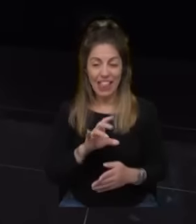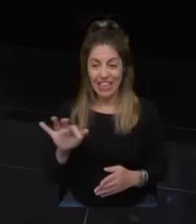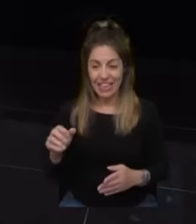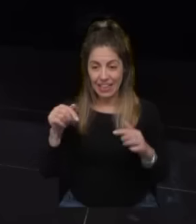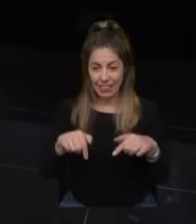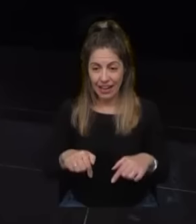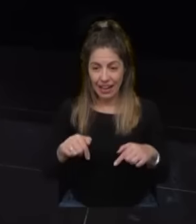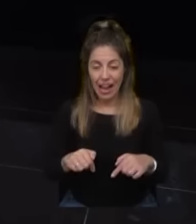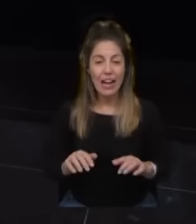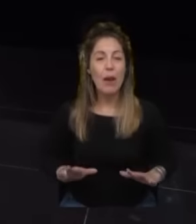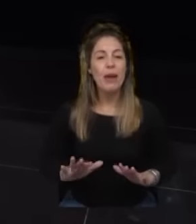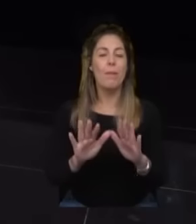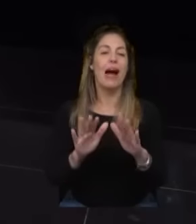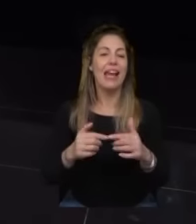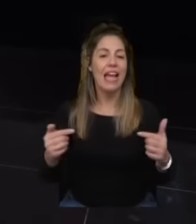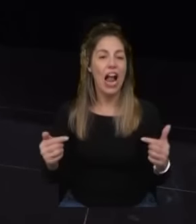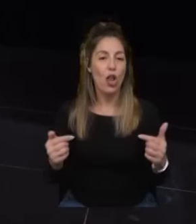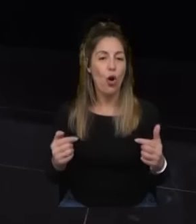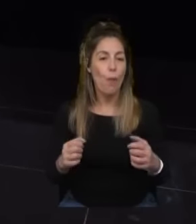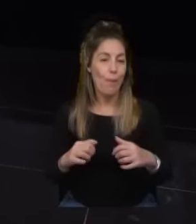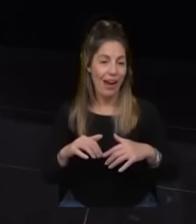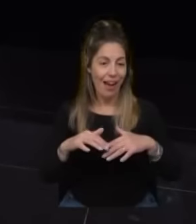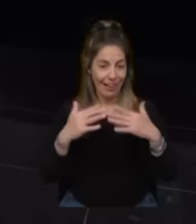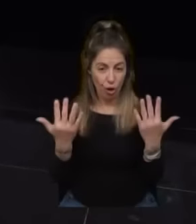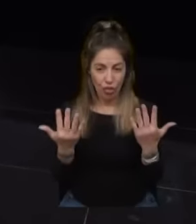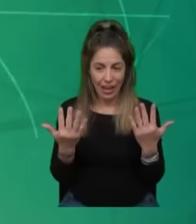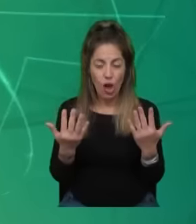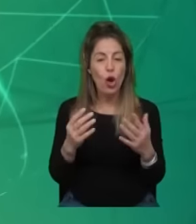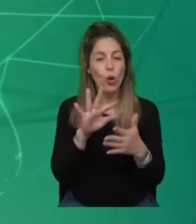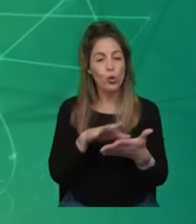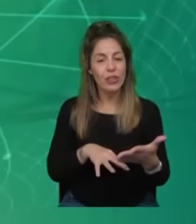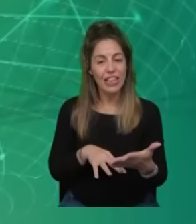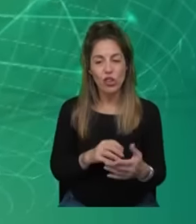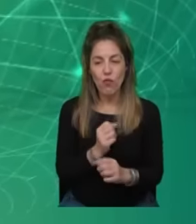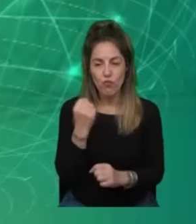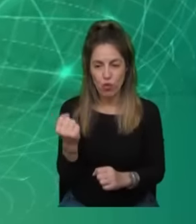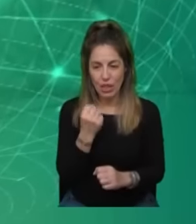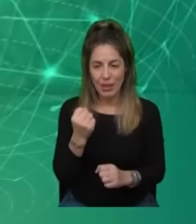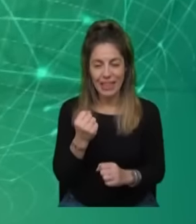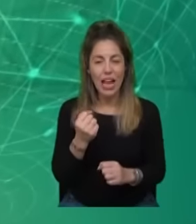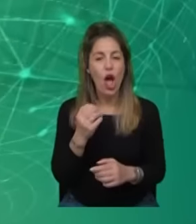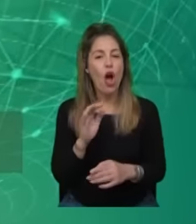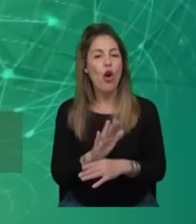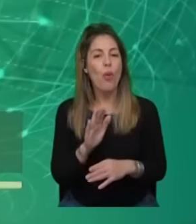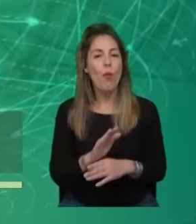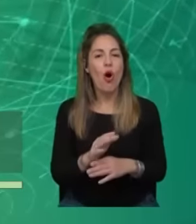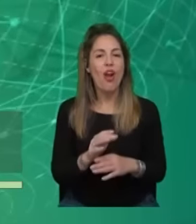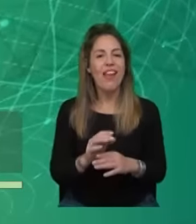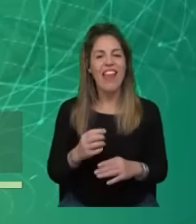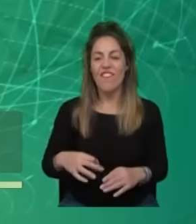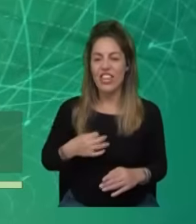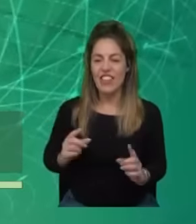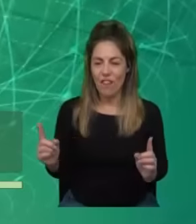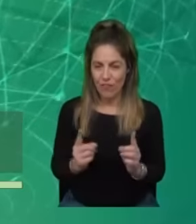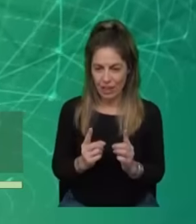conmemorativa de un texto fundamental como La Vida Breve. La edición especial de La Vida Breve ya está en proceso, pero